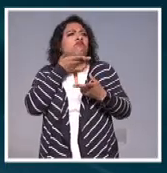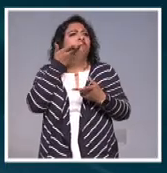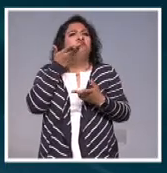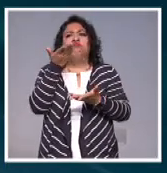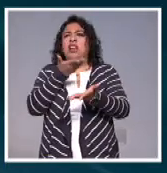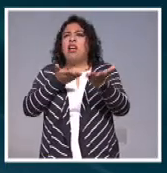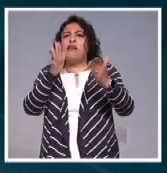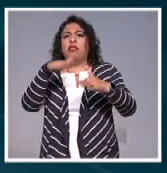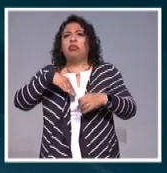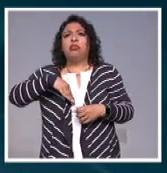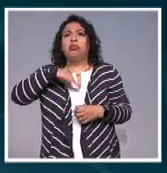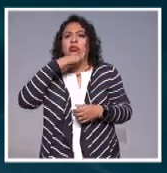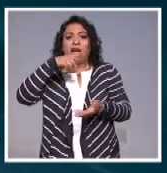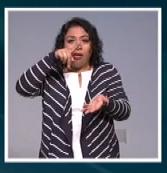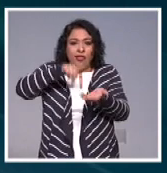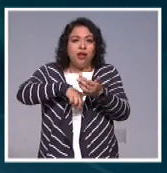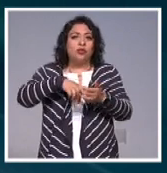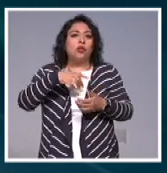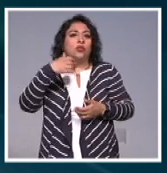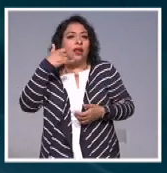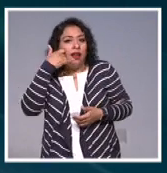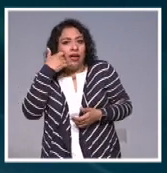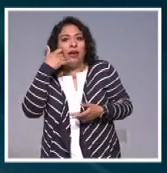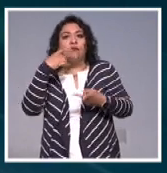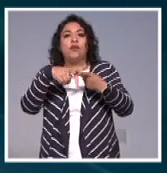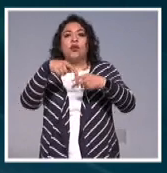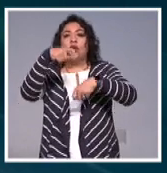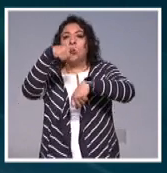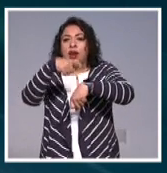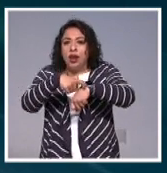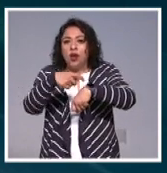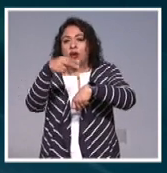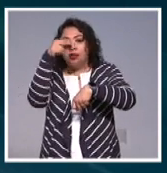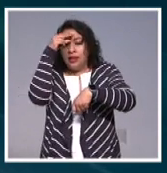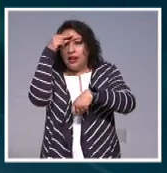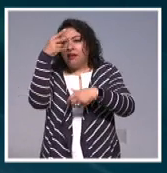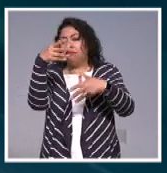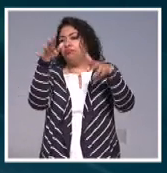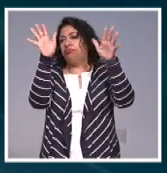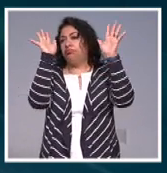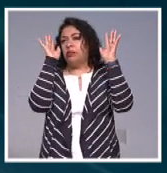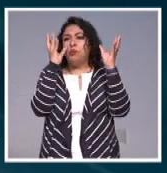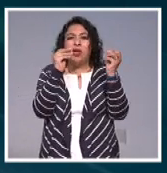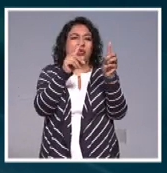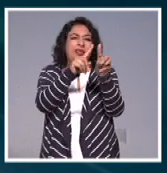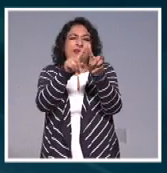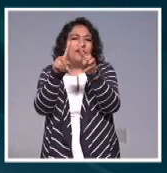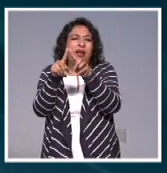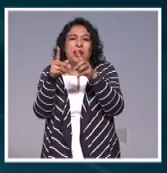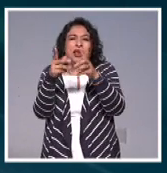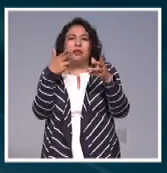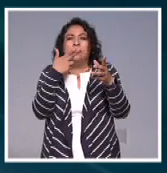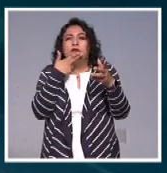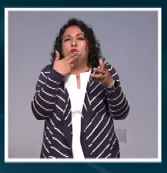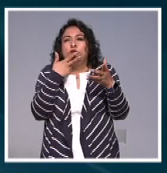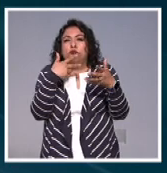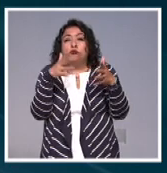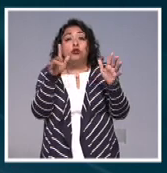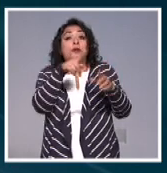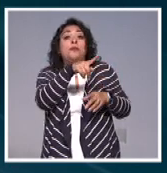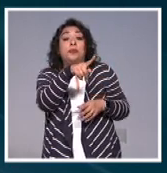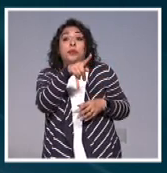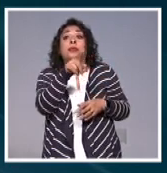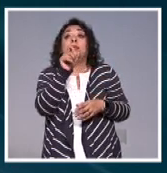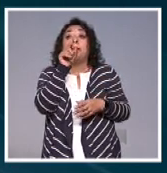damos cuenta. La tenemos en nuestros dispositivos móviles, en estos relojes inteligentes, en múltiples aplicaciones también, en